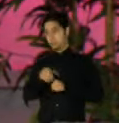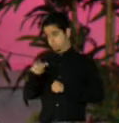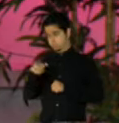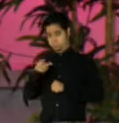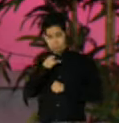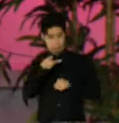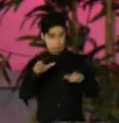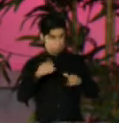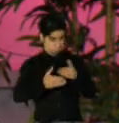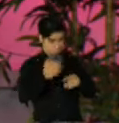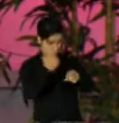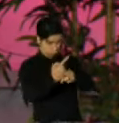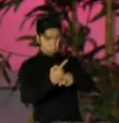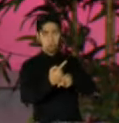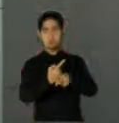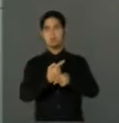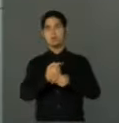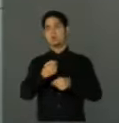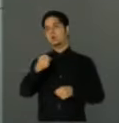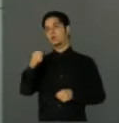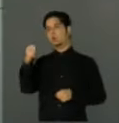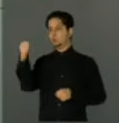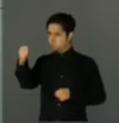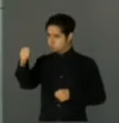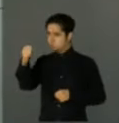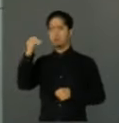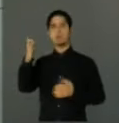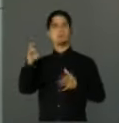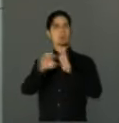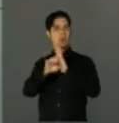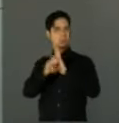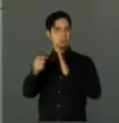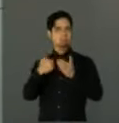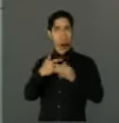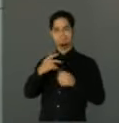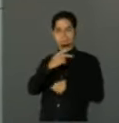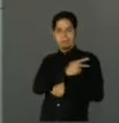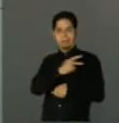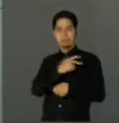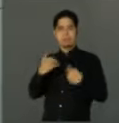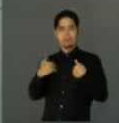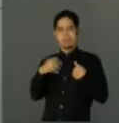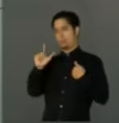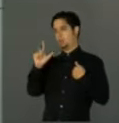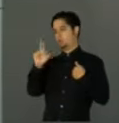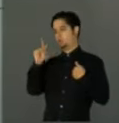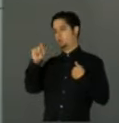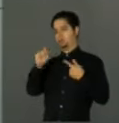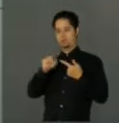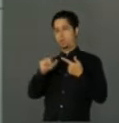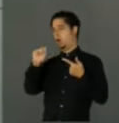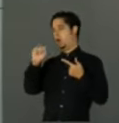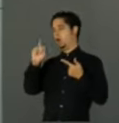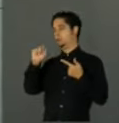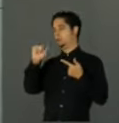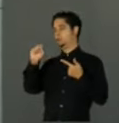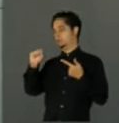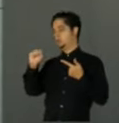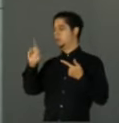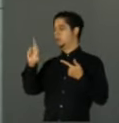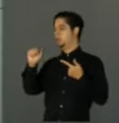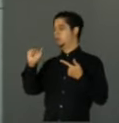acción correcta? Sí, es la acción correcta porque hay un paciente de lupus y de artritis reumatoide que necesitan estos medicamentos para de forma